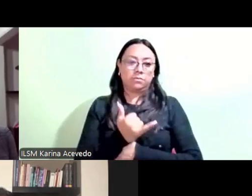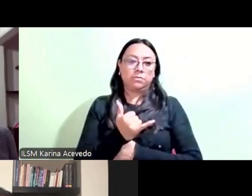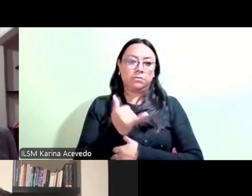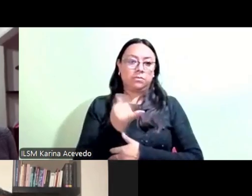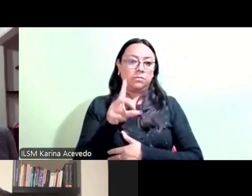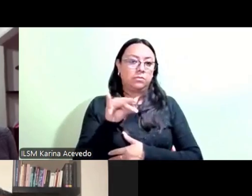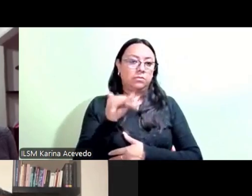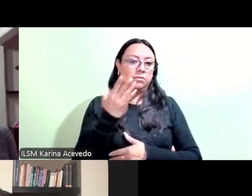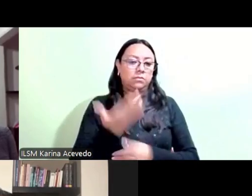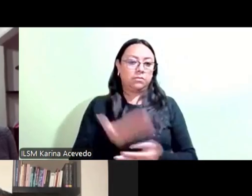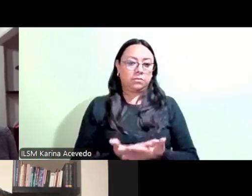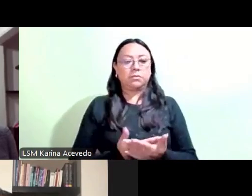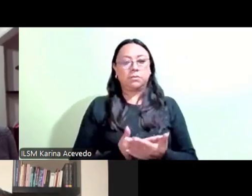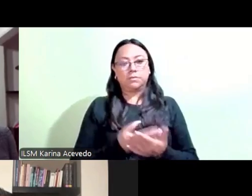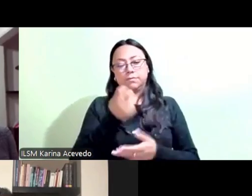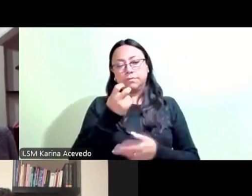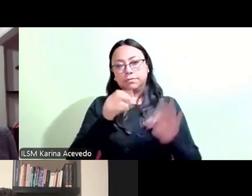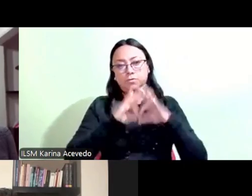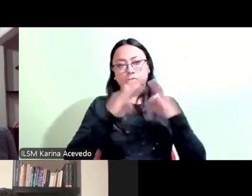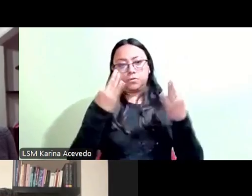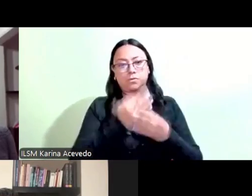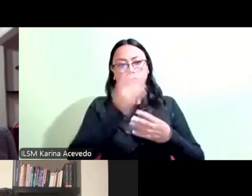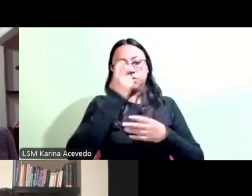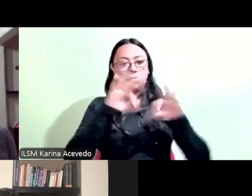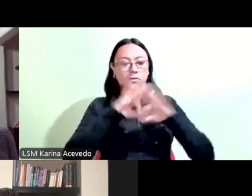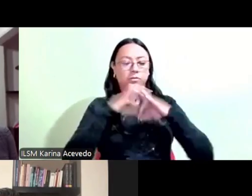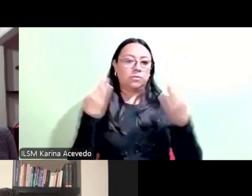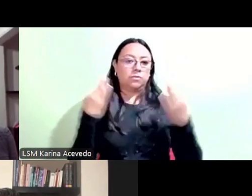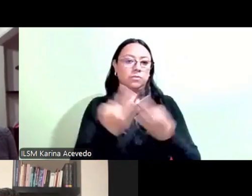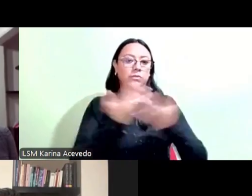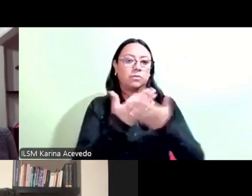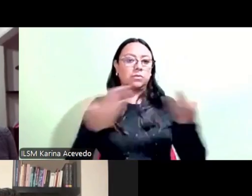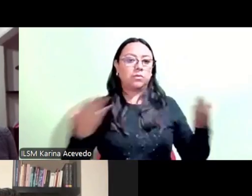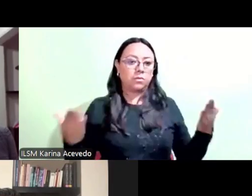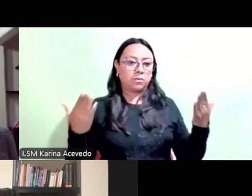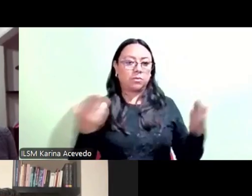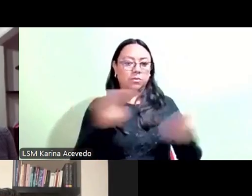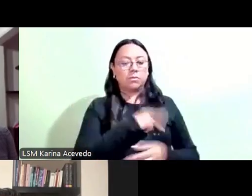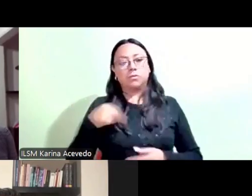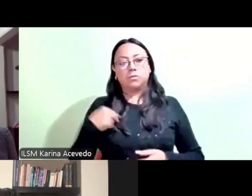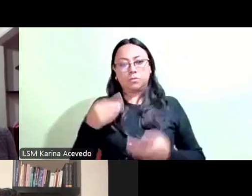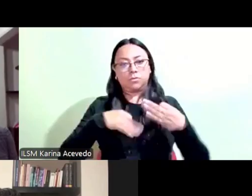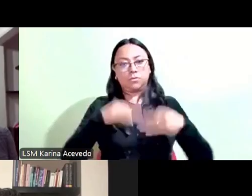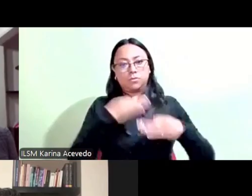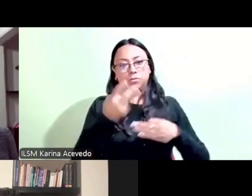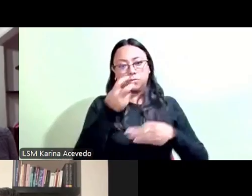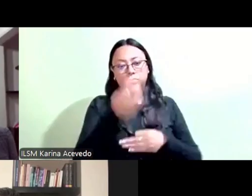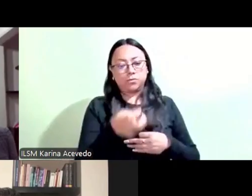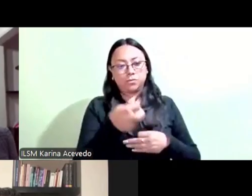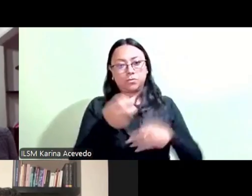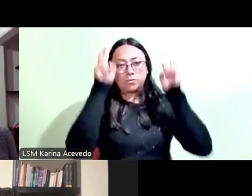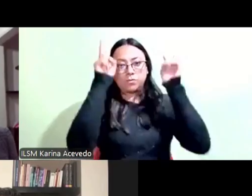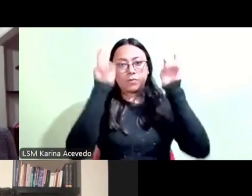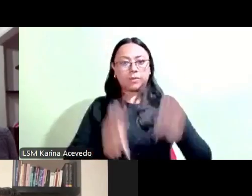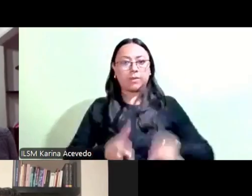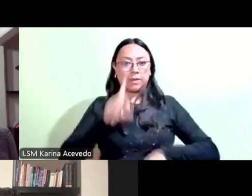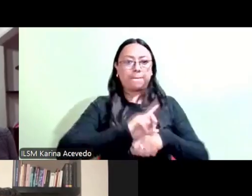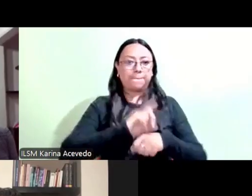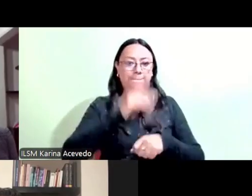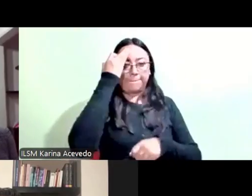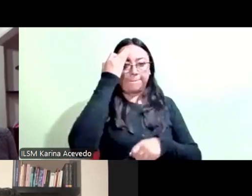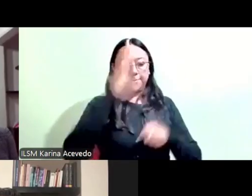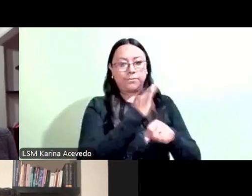en referencia. En ese sentido, y considerando lo anterior y toda vez que el orden del día fue distribuido con la debida anticipación a